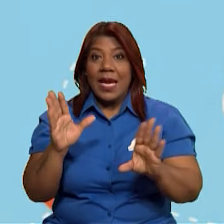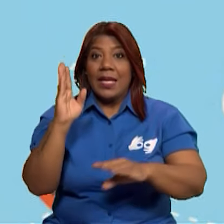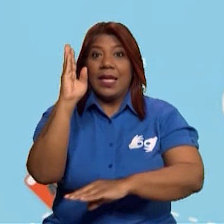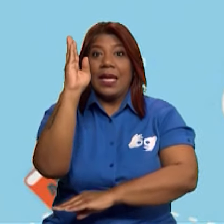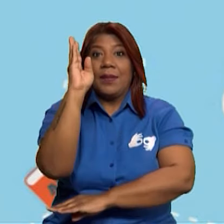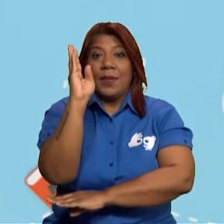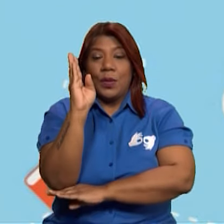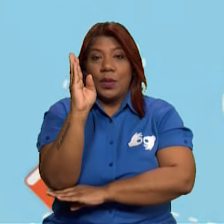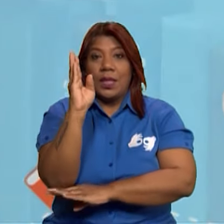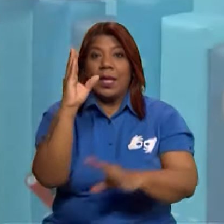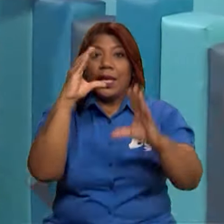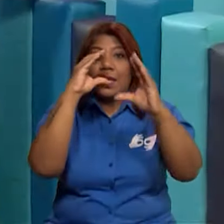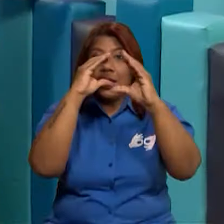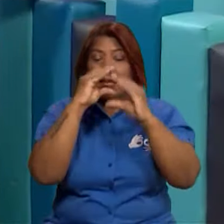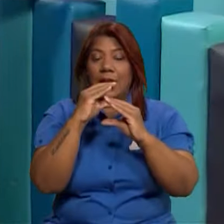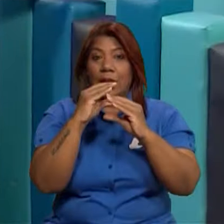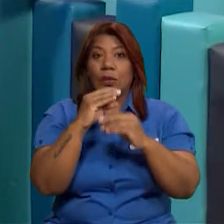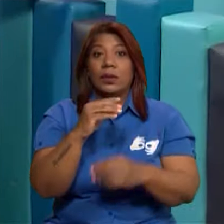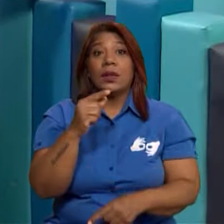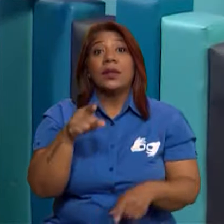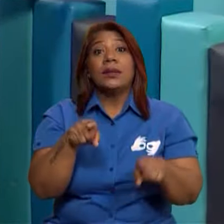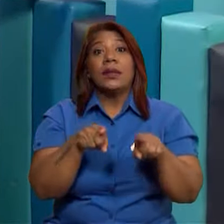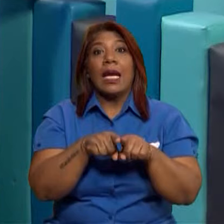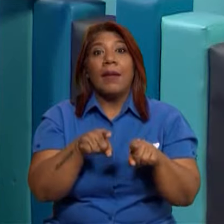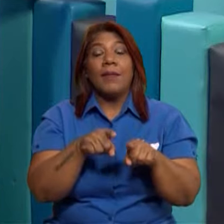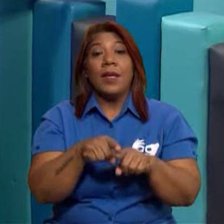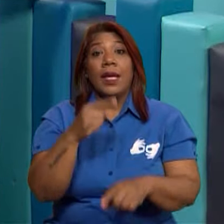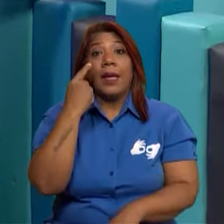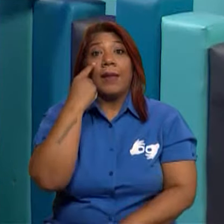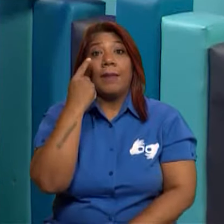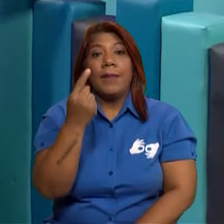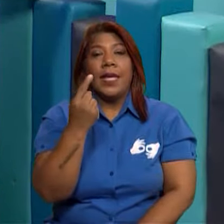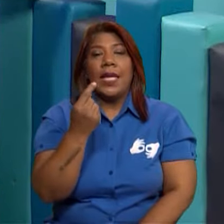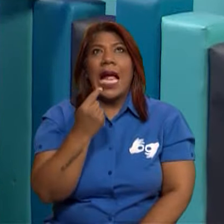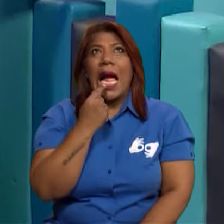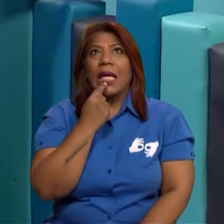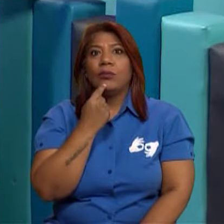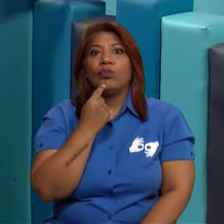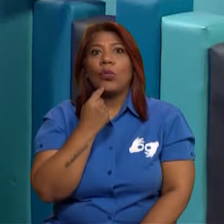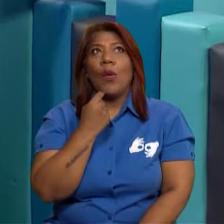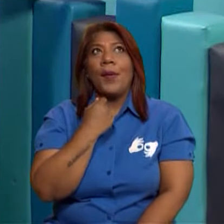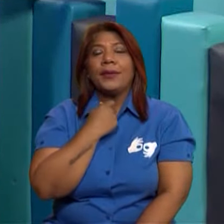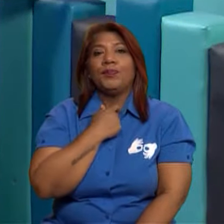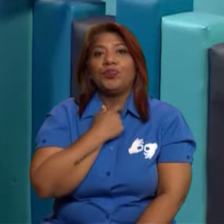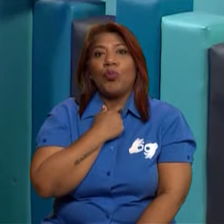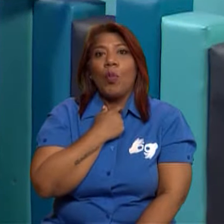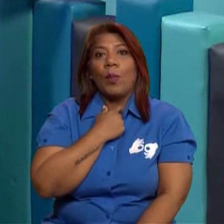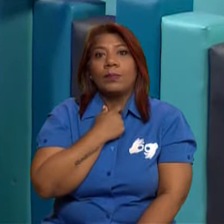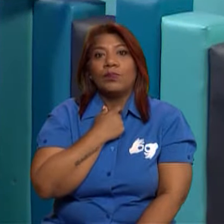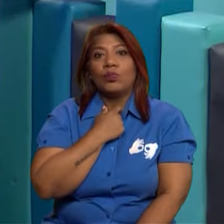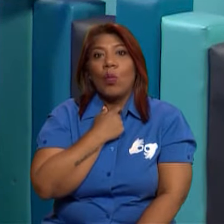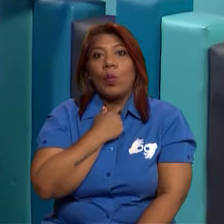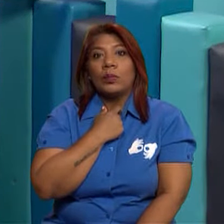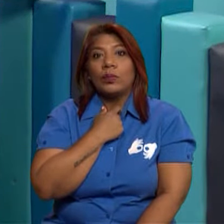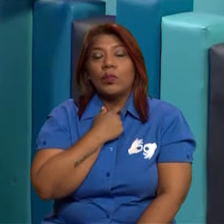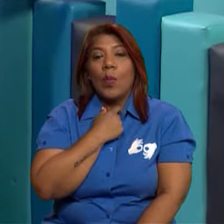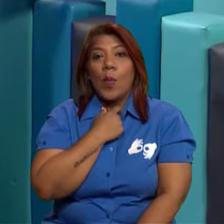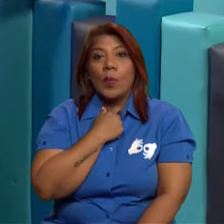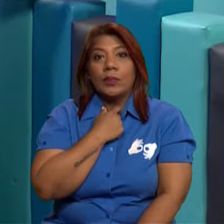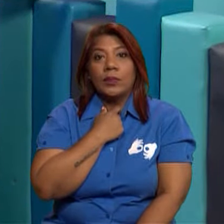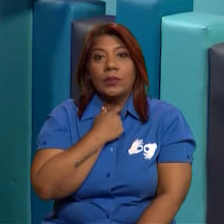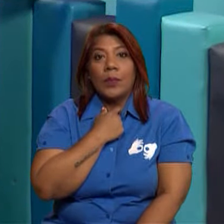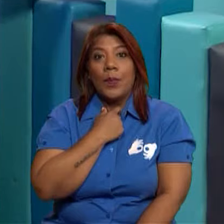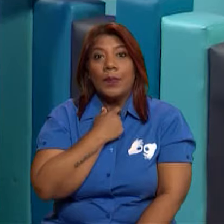Quiero explicarte algo aquí. Lo vimos la semana pasada y sé que tuviste sentado con tu hermano de quinto grado cuando hablamos